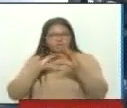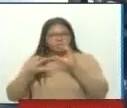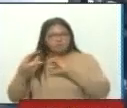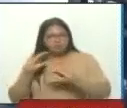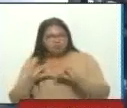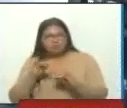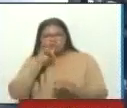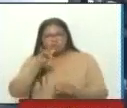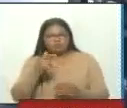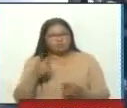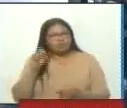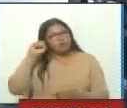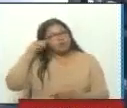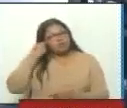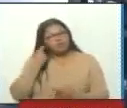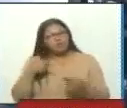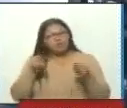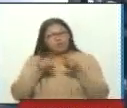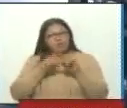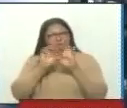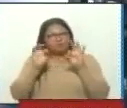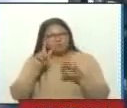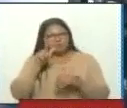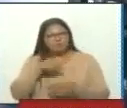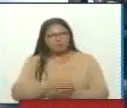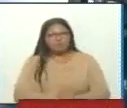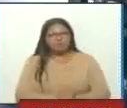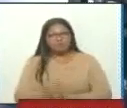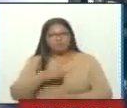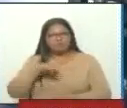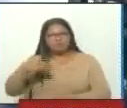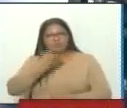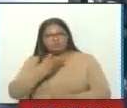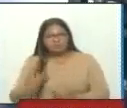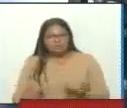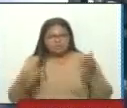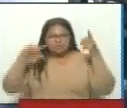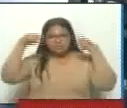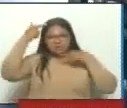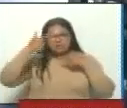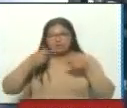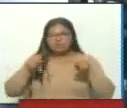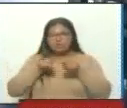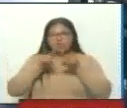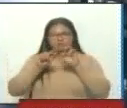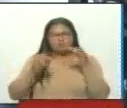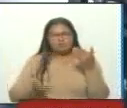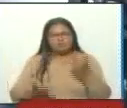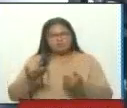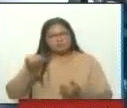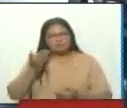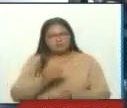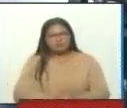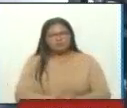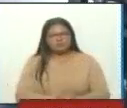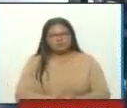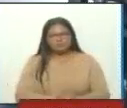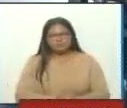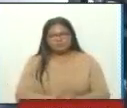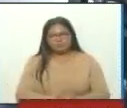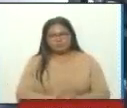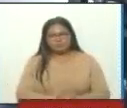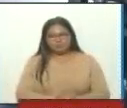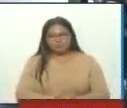Información. Recordemos que el presidente Chávez le dio una gran importancia a la comunicación y a los medios alternativos